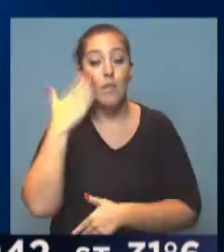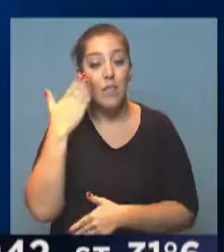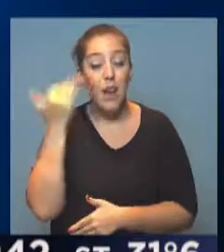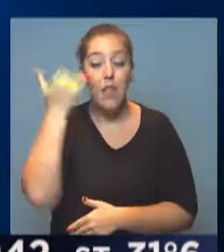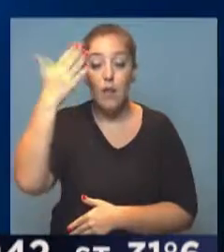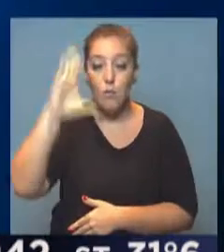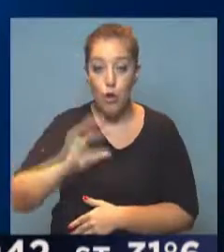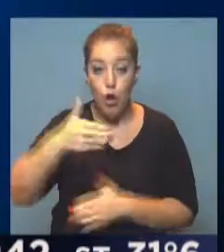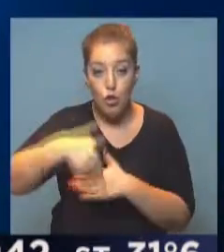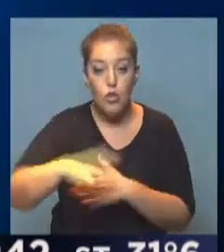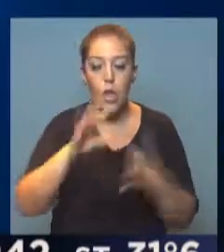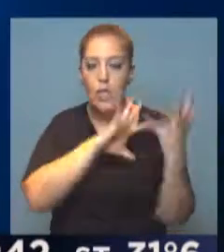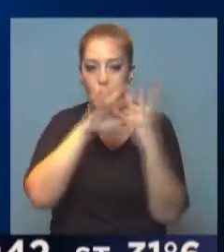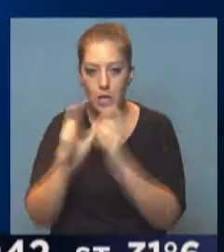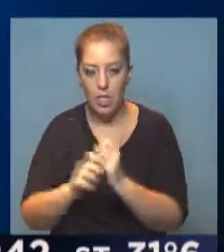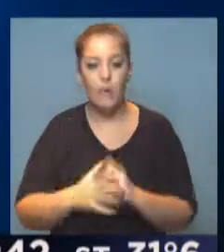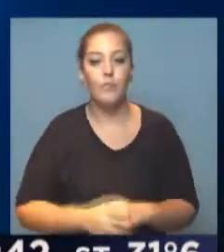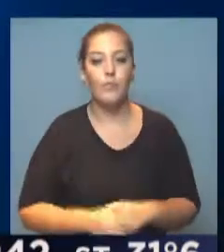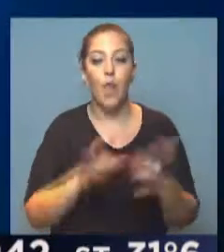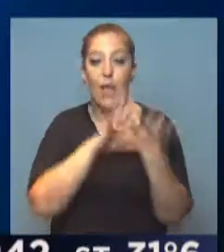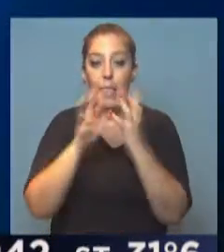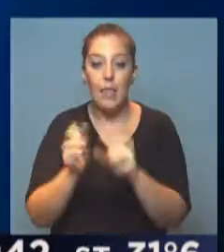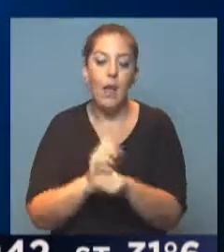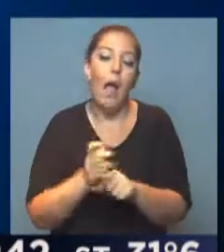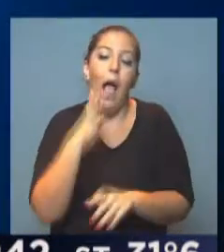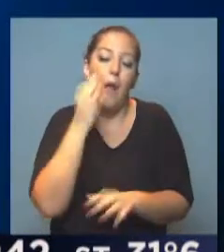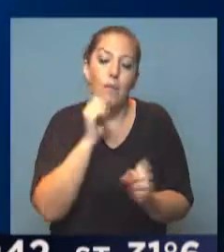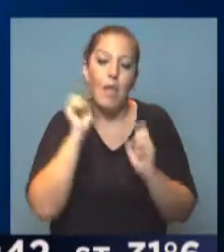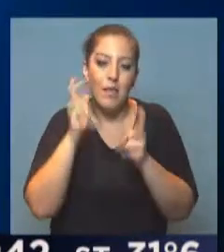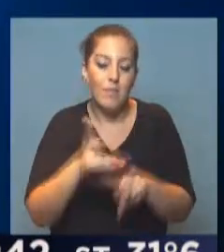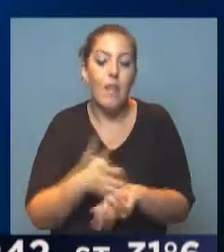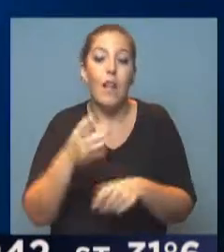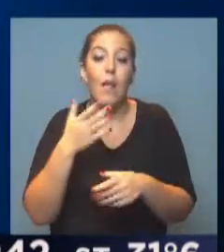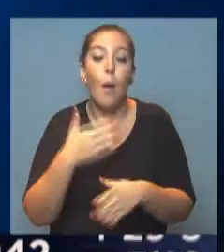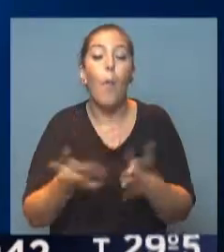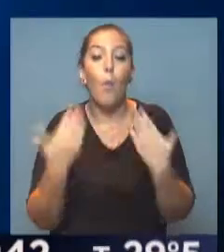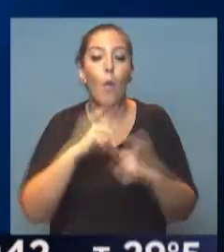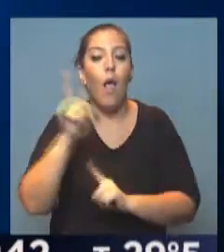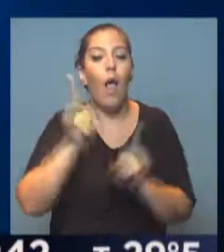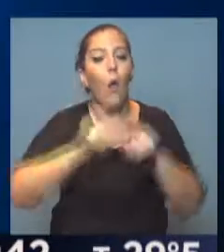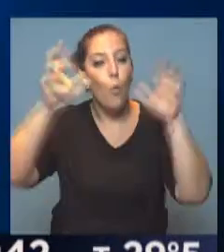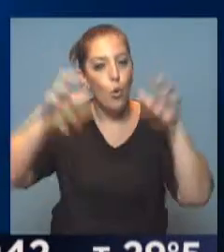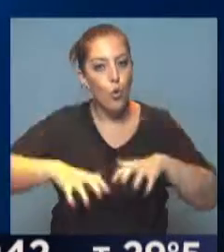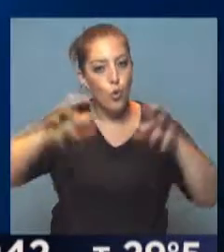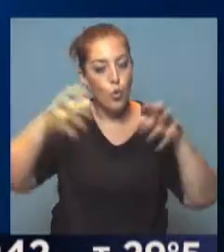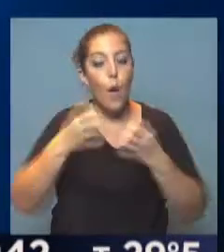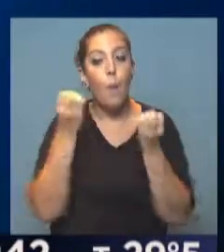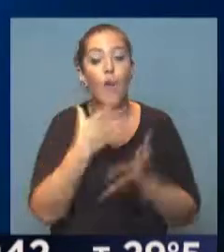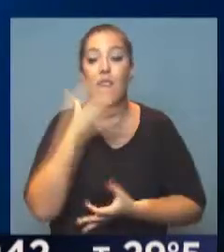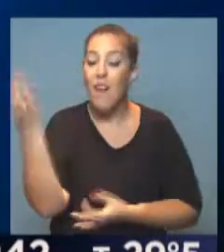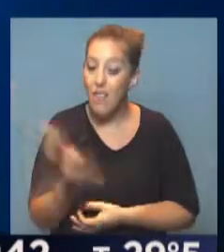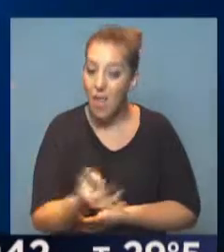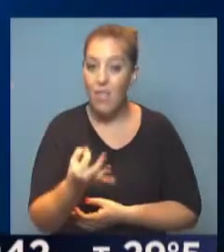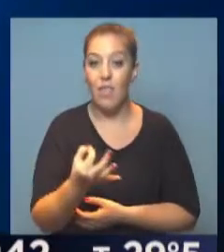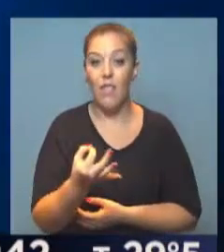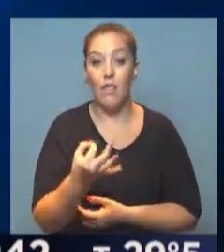hacia la noche, desmejora. Desmejora es una manera de decir la probabilidad de alguna precipitación, porque en realidad